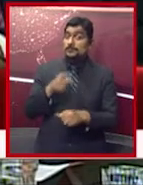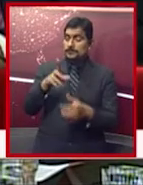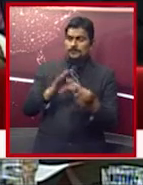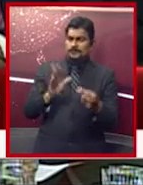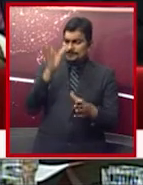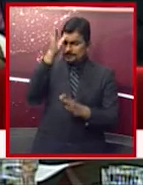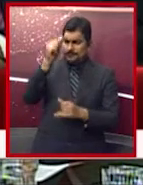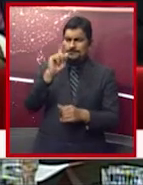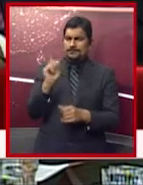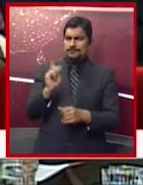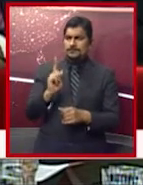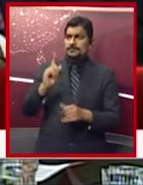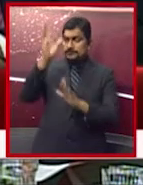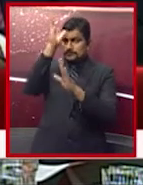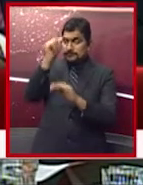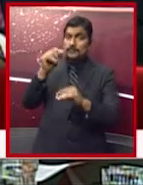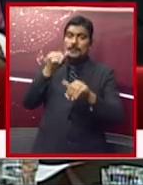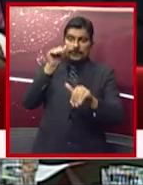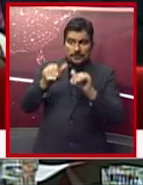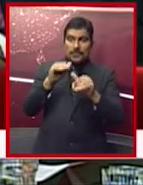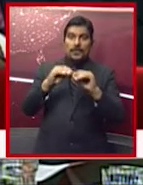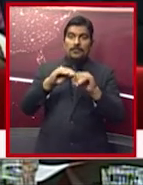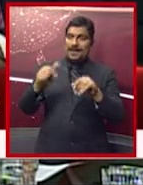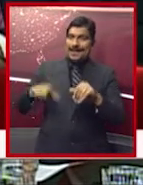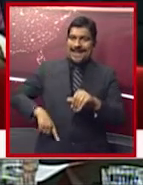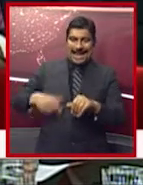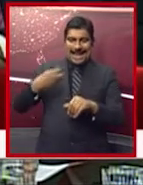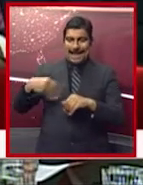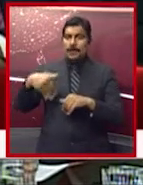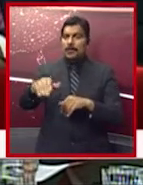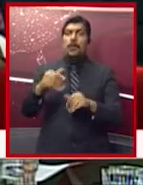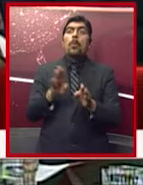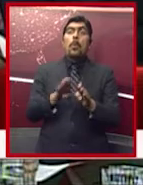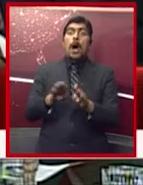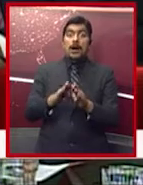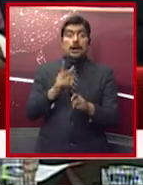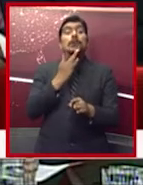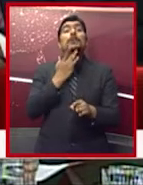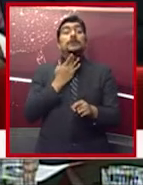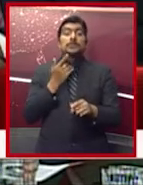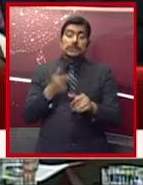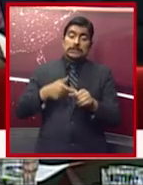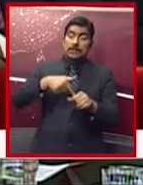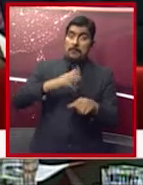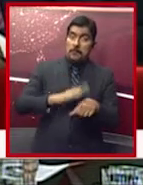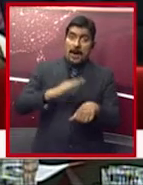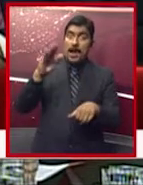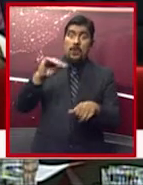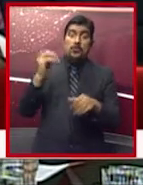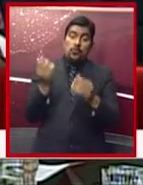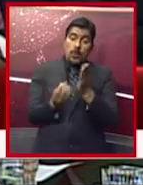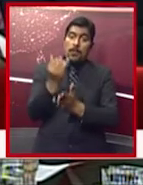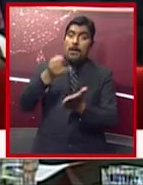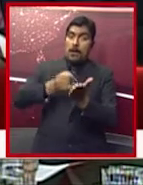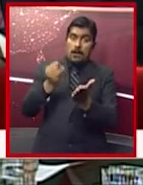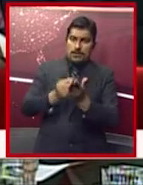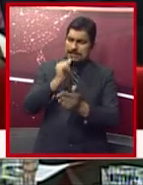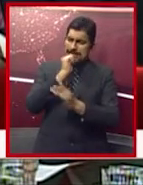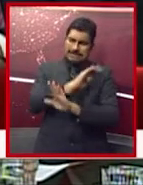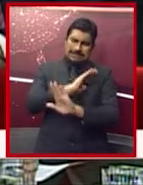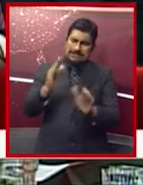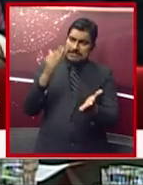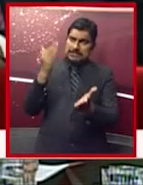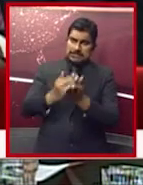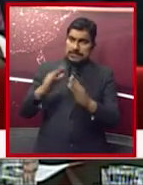las promesas más cacareadas de esta administración fue la de no proponer ni más ni nuevos impuestos una vez